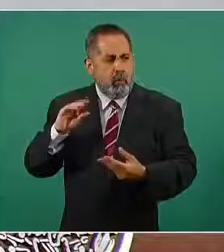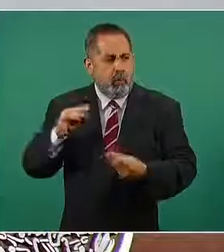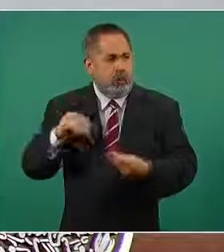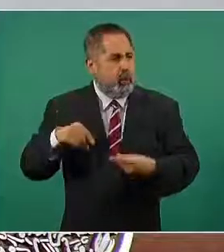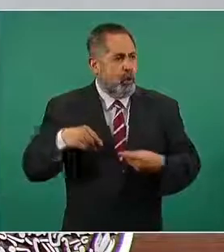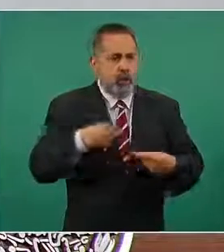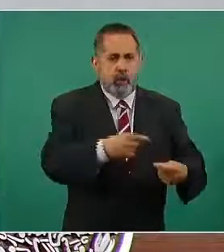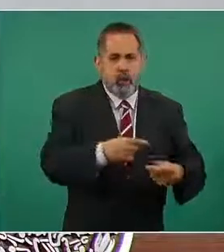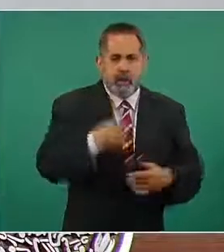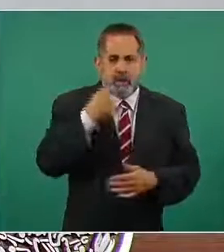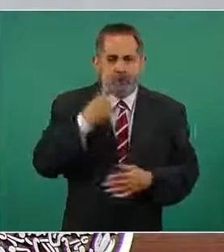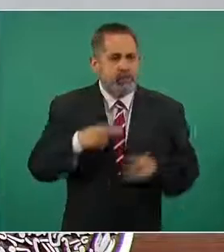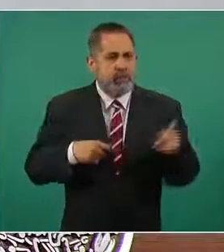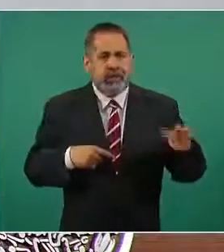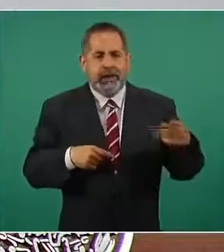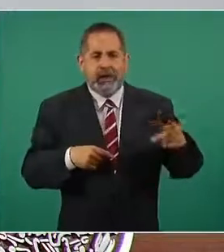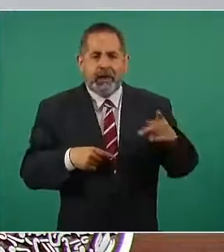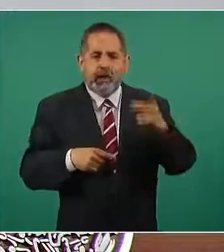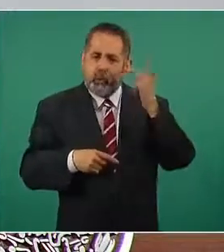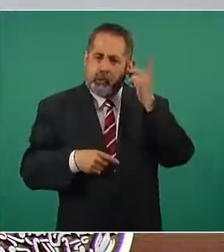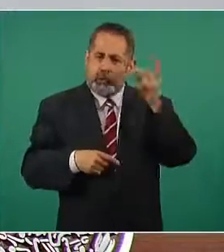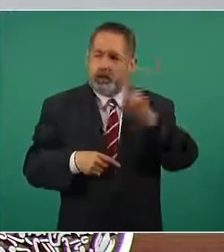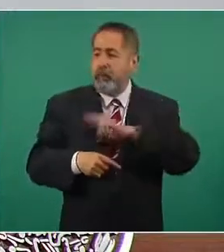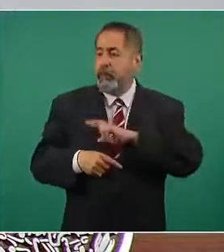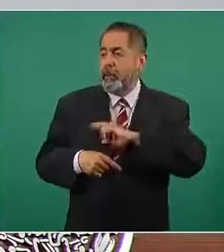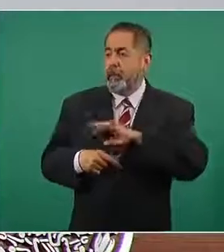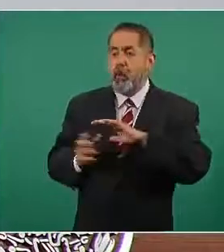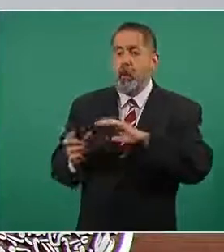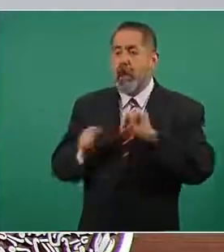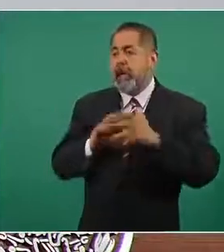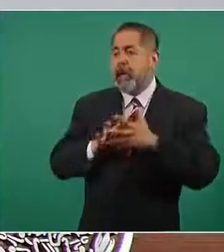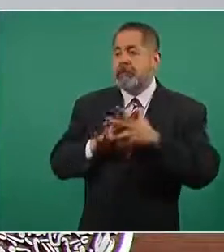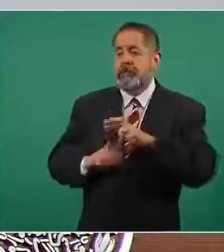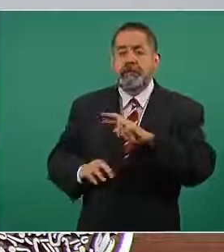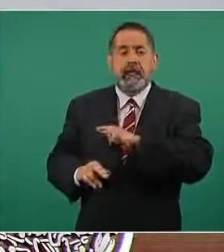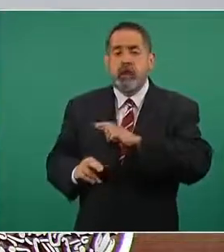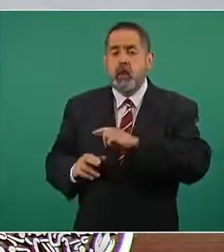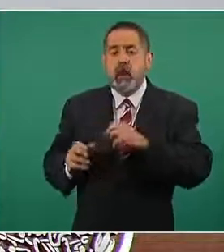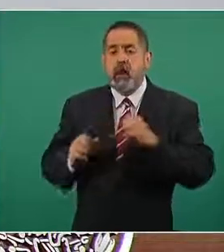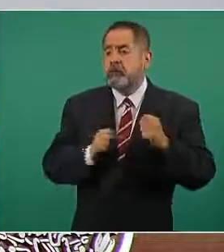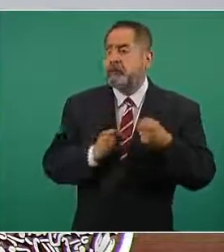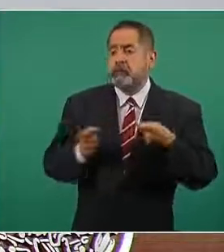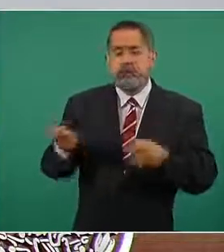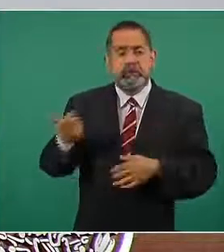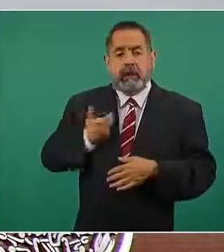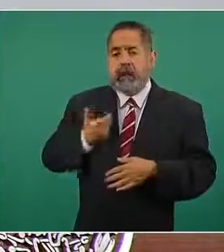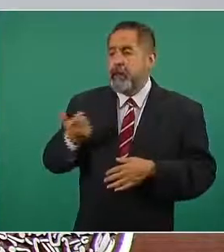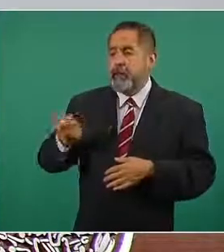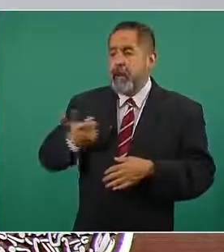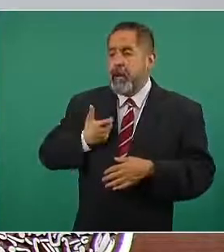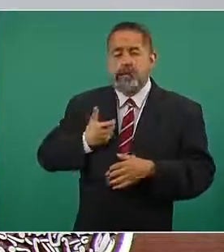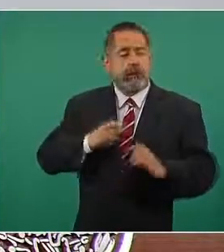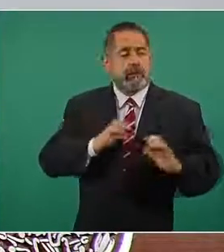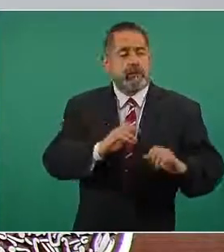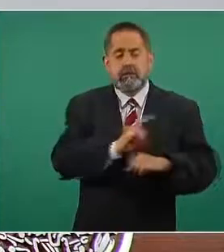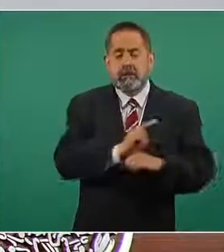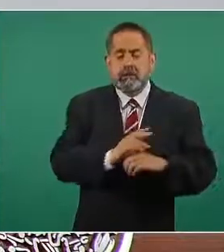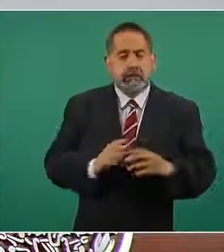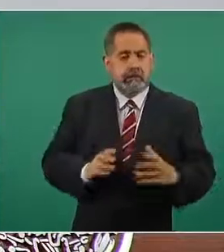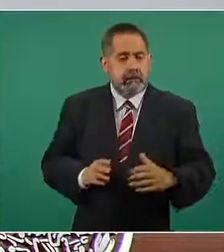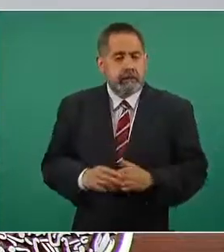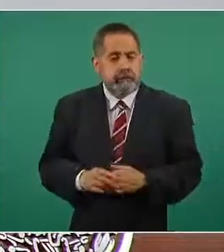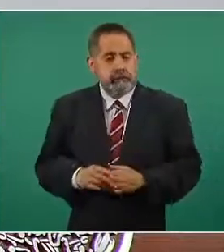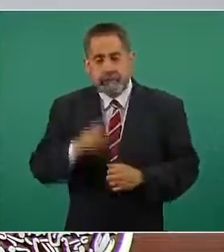pues esta privatización de estos servicios. Además, como se hizo de conocimiento en su momento,